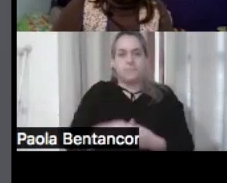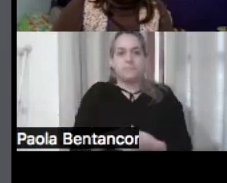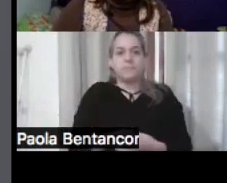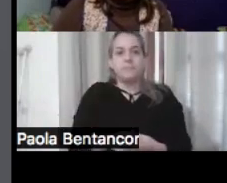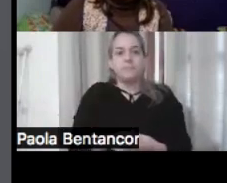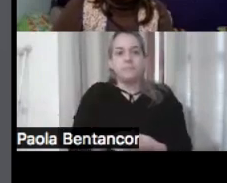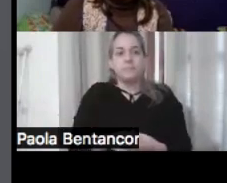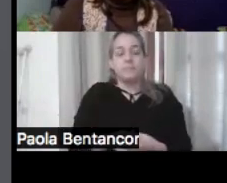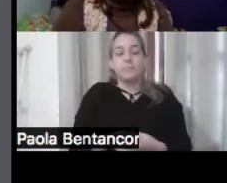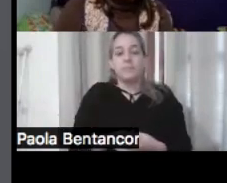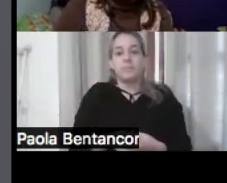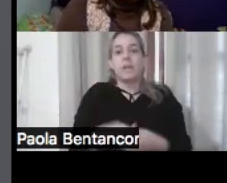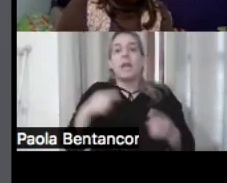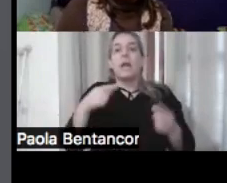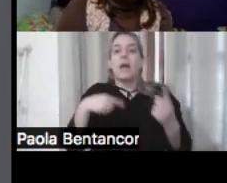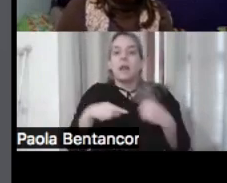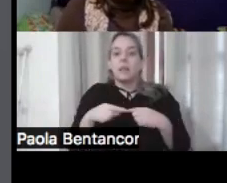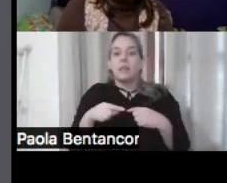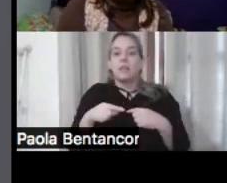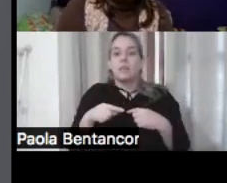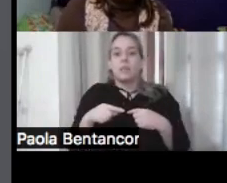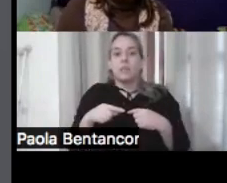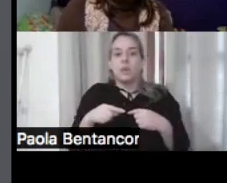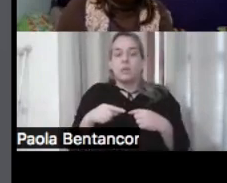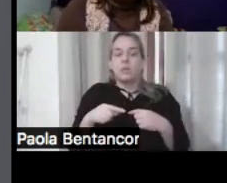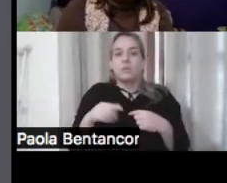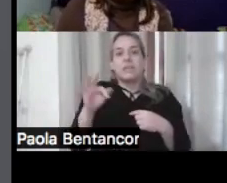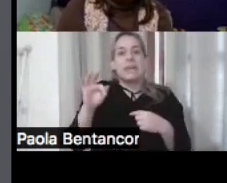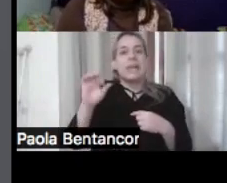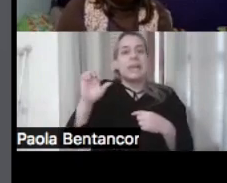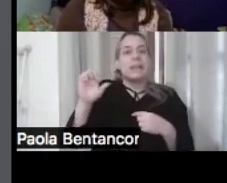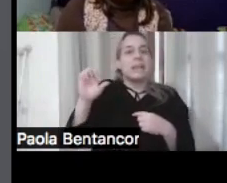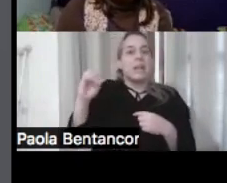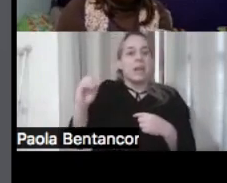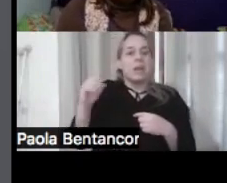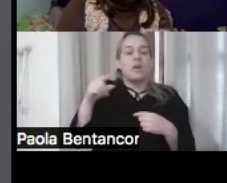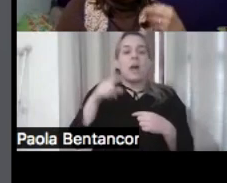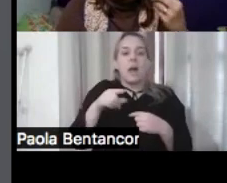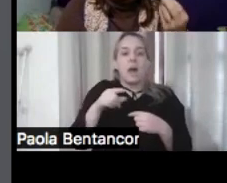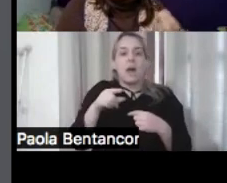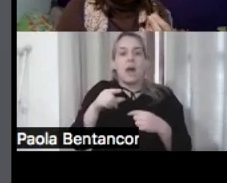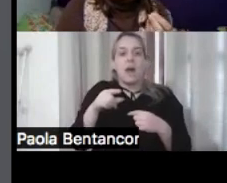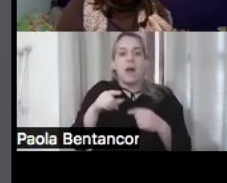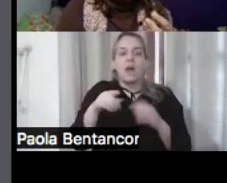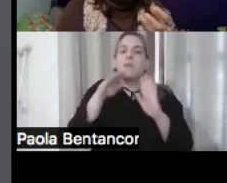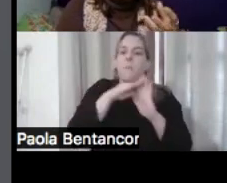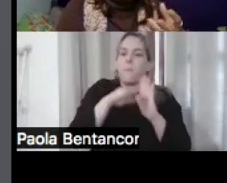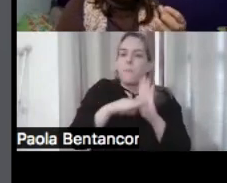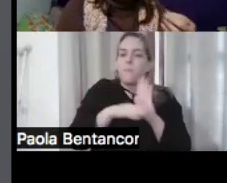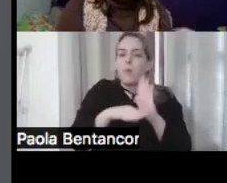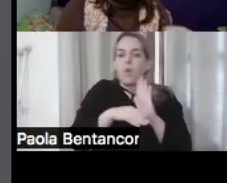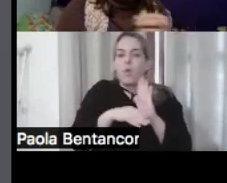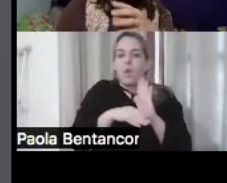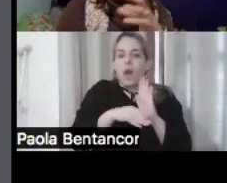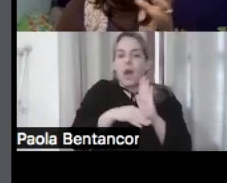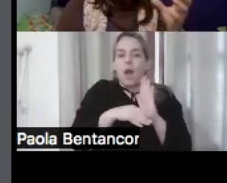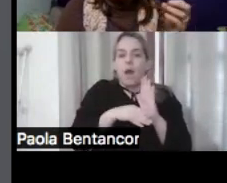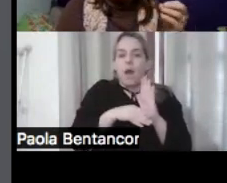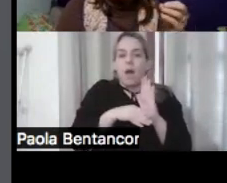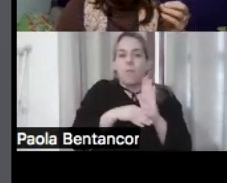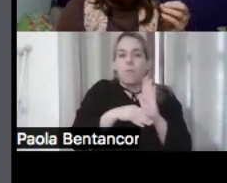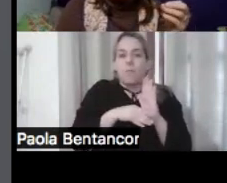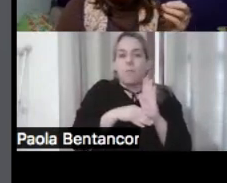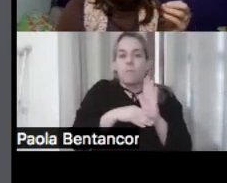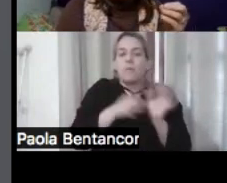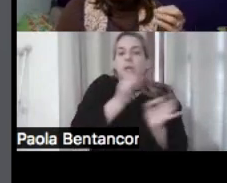Y dijimos que entonces a lo que nos dedicábamos los terapistas ocupacionales era a diseñar intervenciones que le permiten, que les faciliten a la gente participar